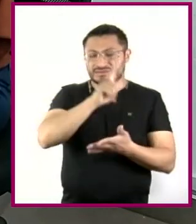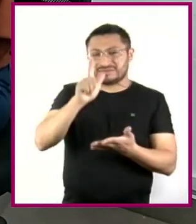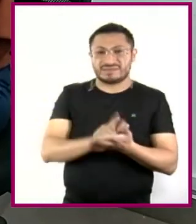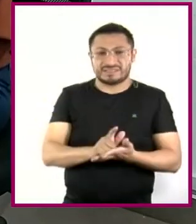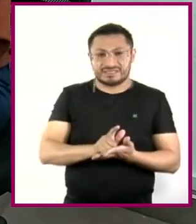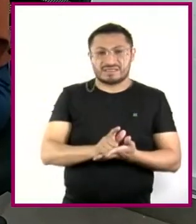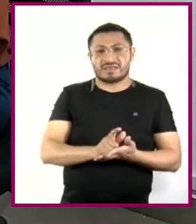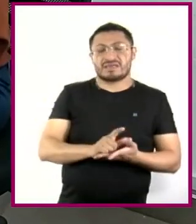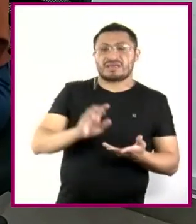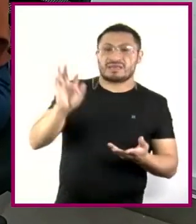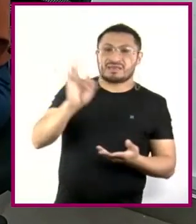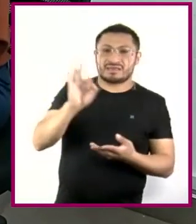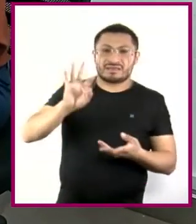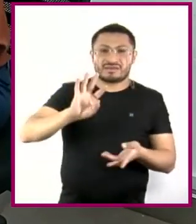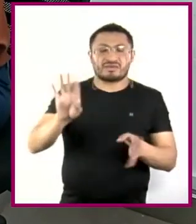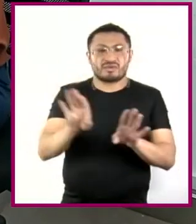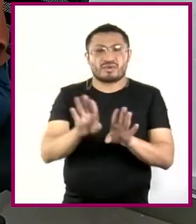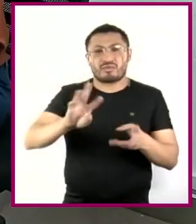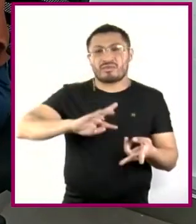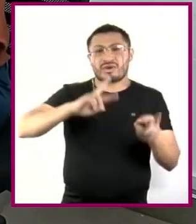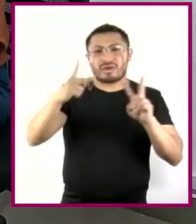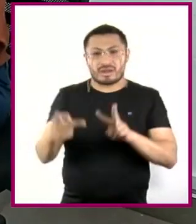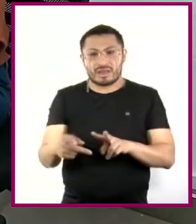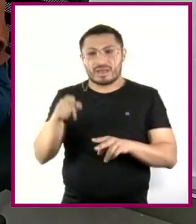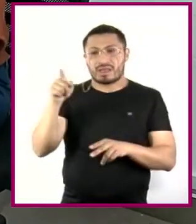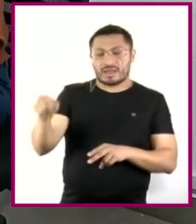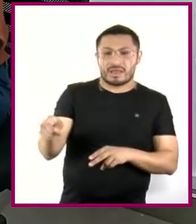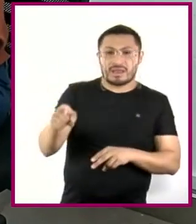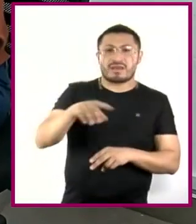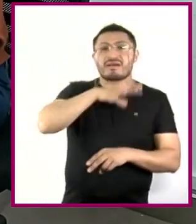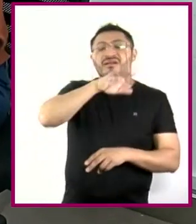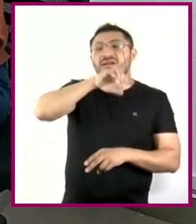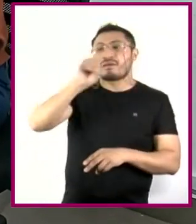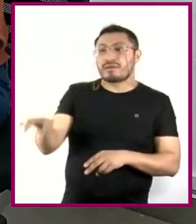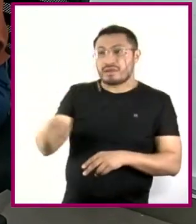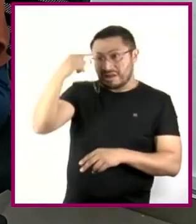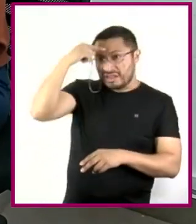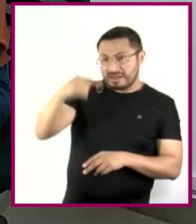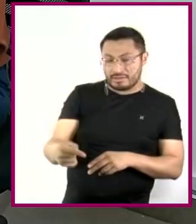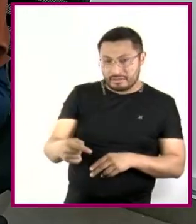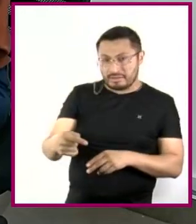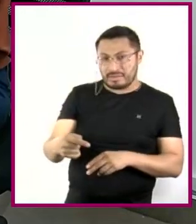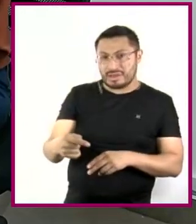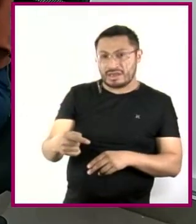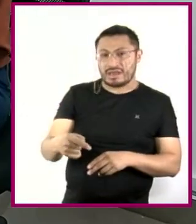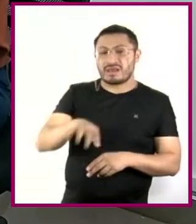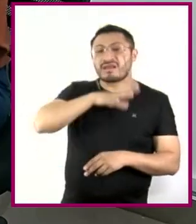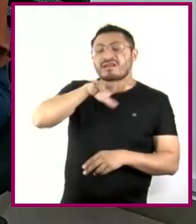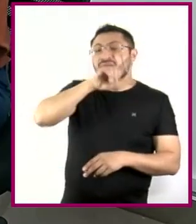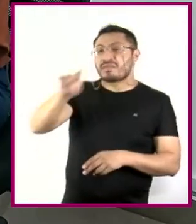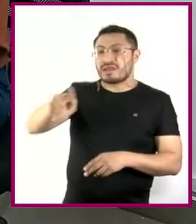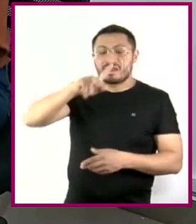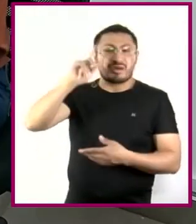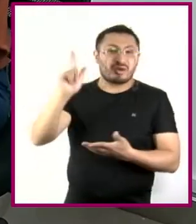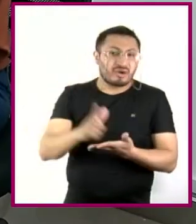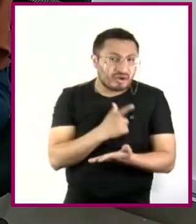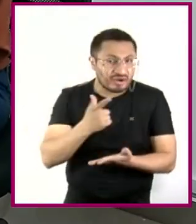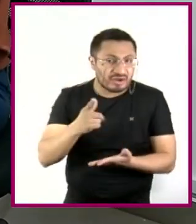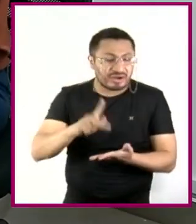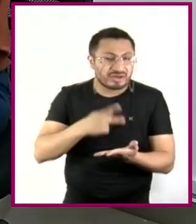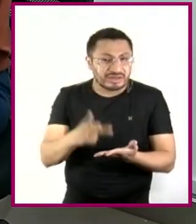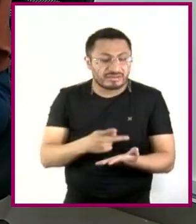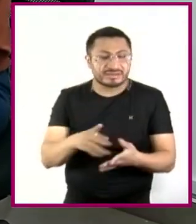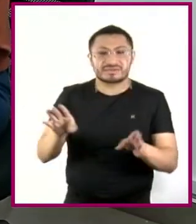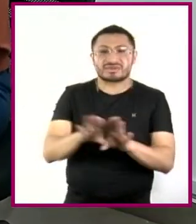contamina paga, se vaya por el que contamina paga para contaminar? Es decir, ¿que se omita intencionalmente